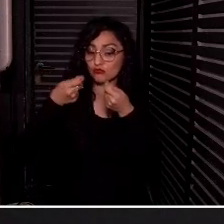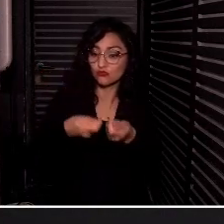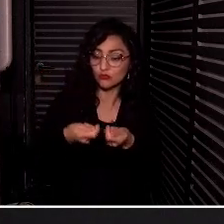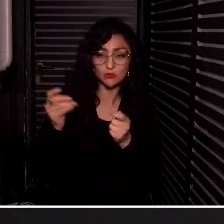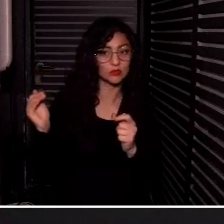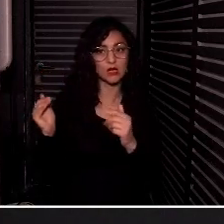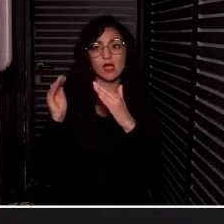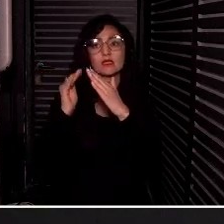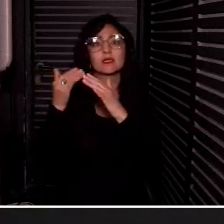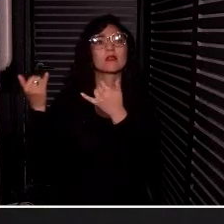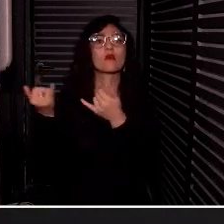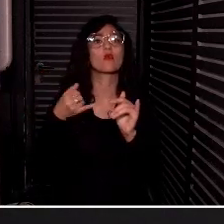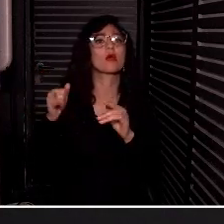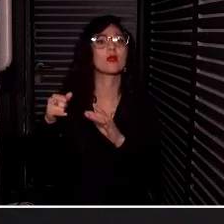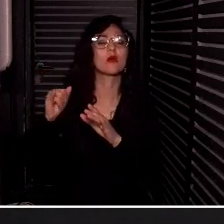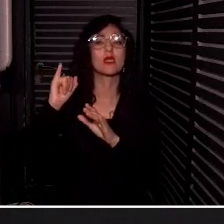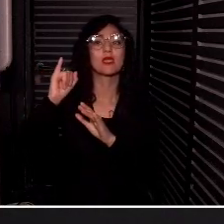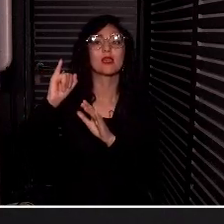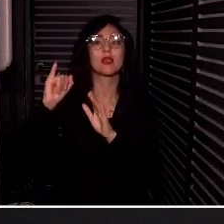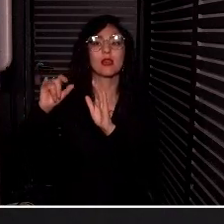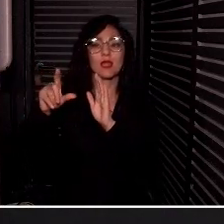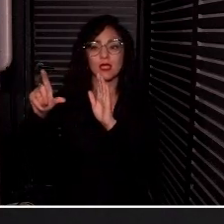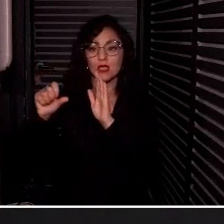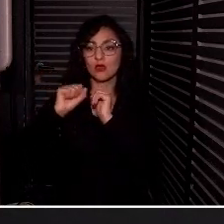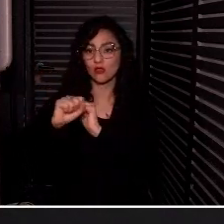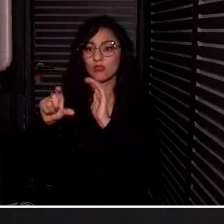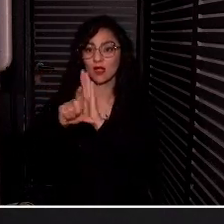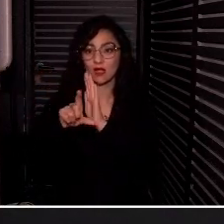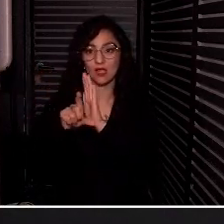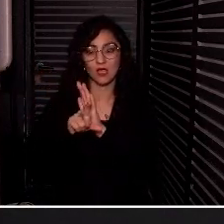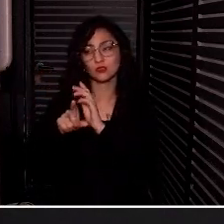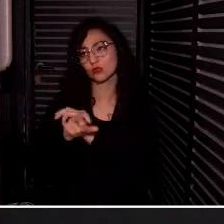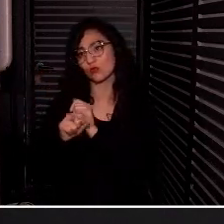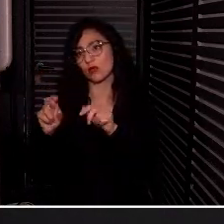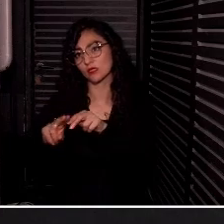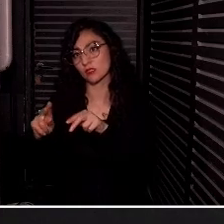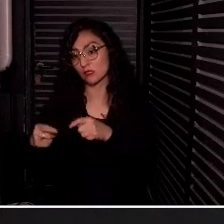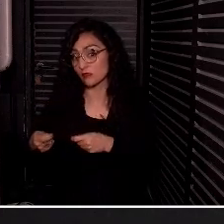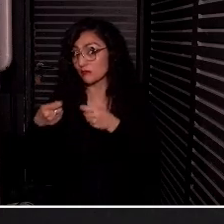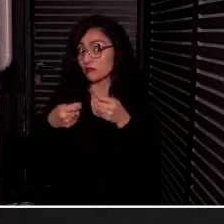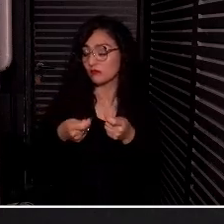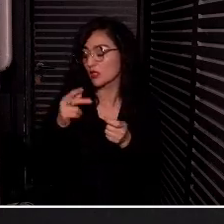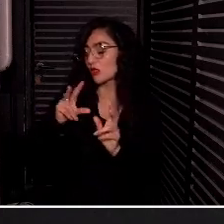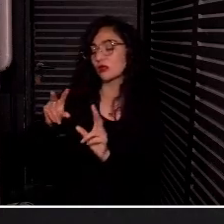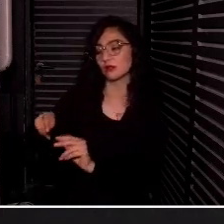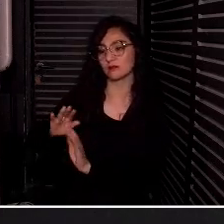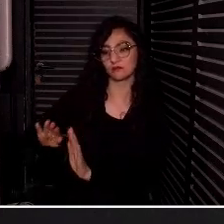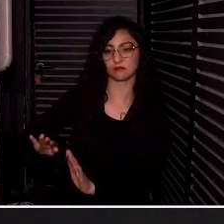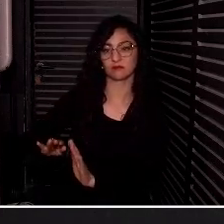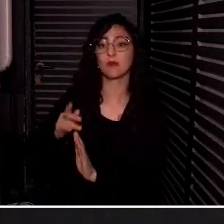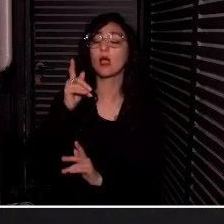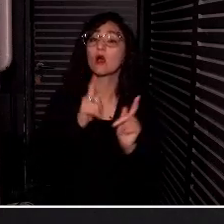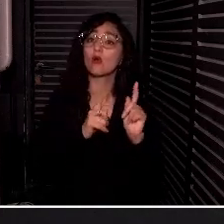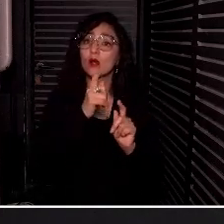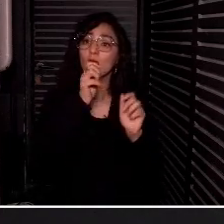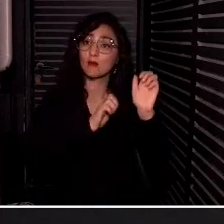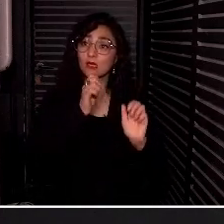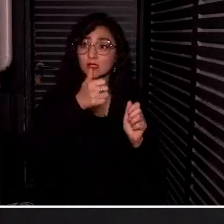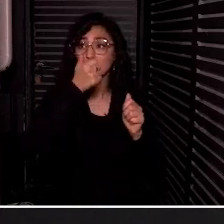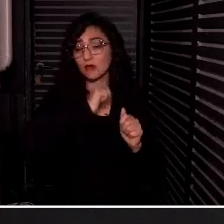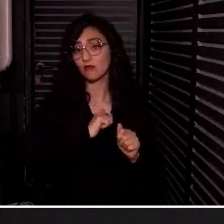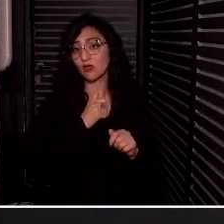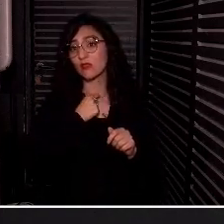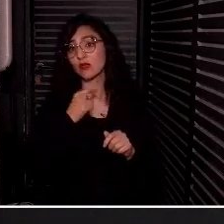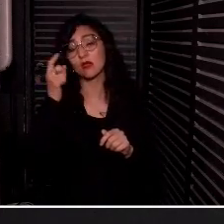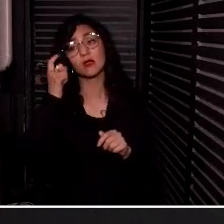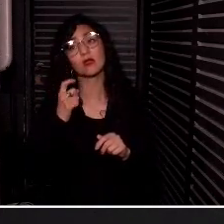casas de juego es un negocio ilegal que no pod estar haciendo esto pero en consideraciones los privados lo hacen creen que se puede hacer